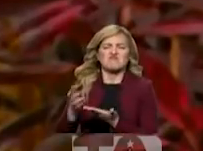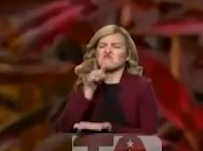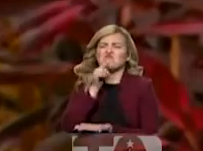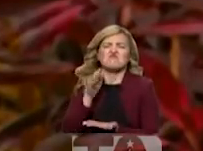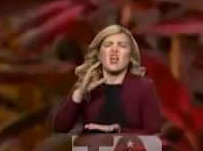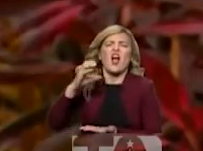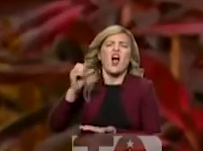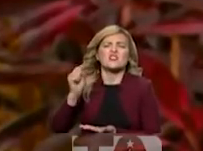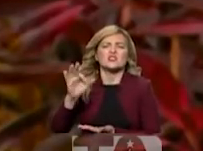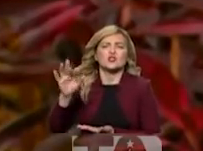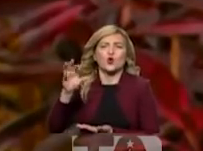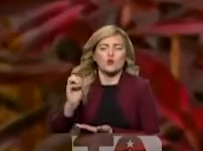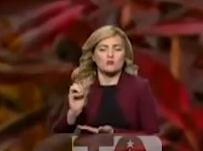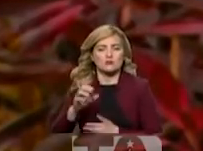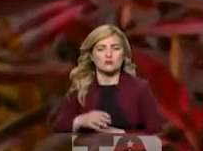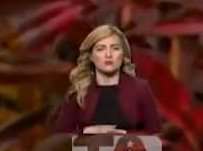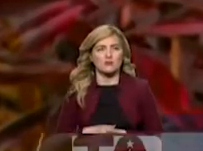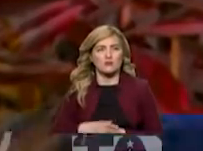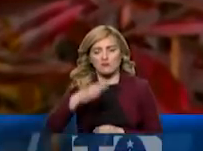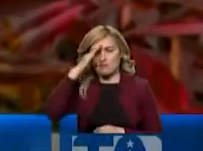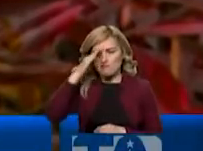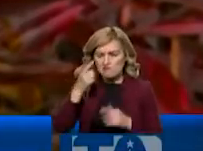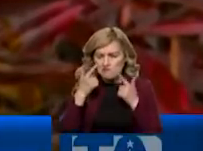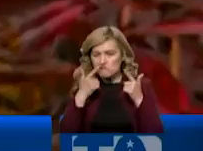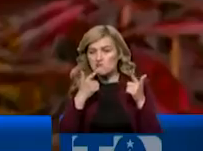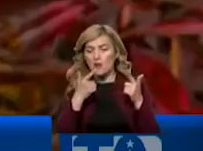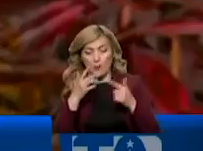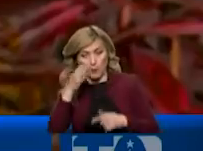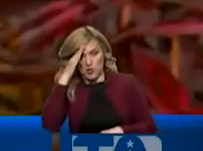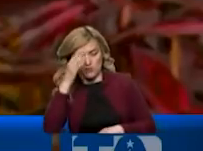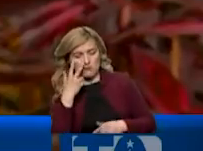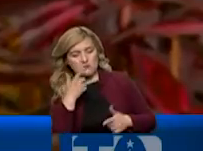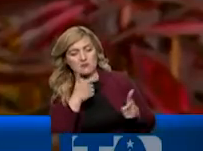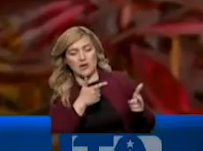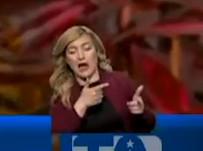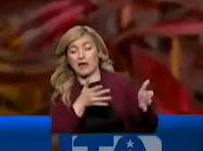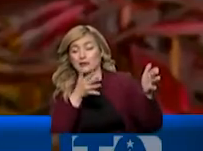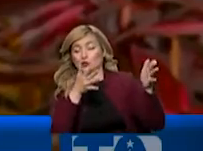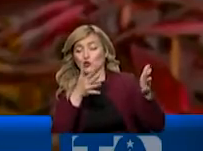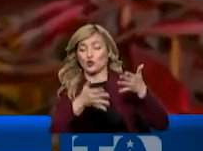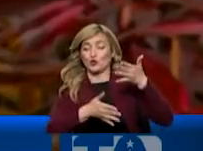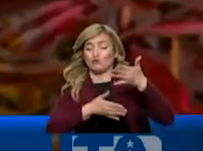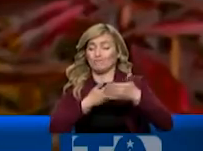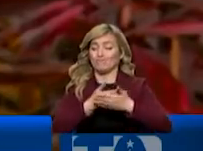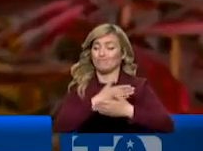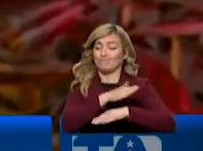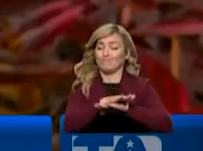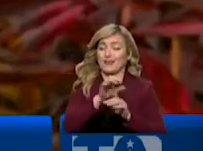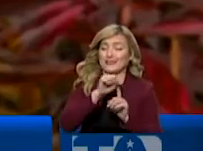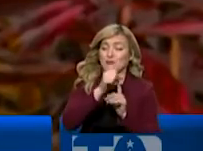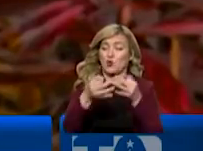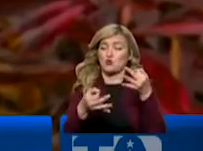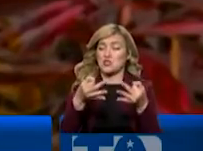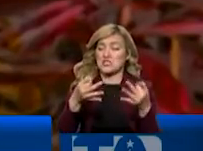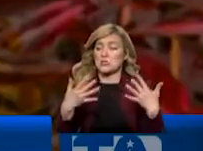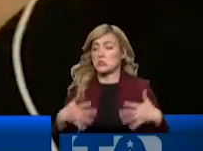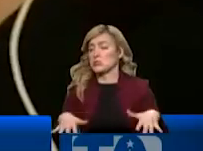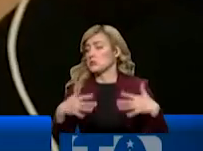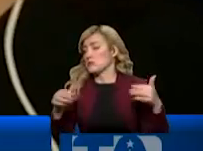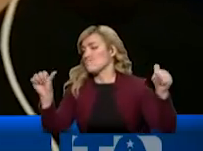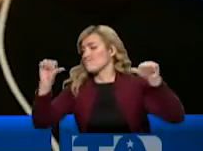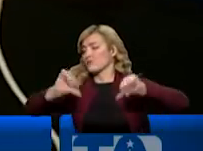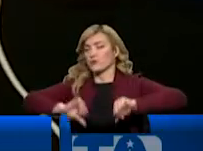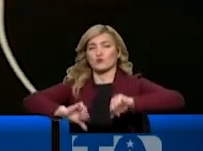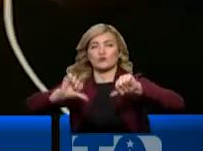puso los ojos de la policía sobre sí mismo, también puso los ojos de todos sobre el sistema de justicia del país.